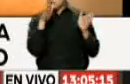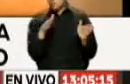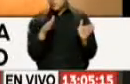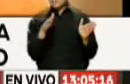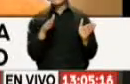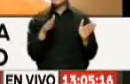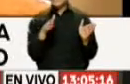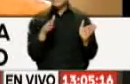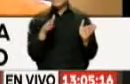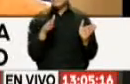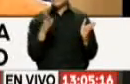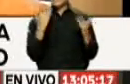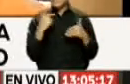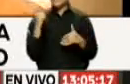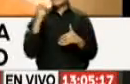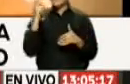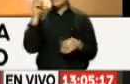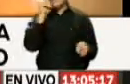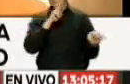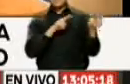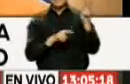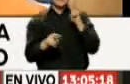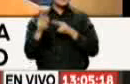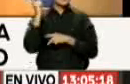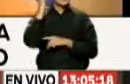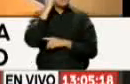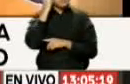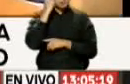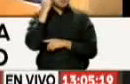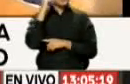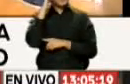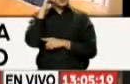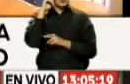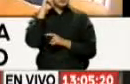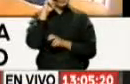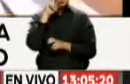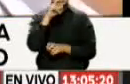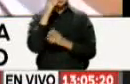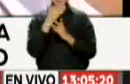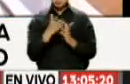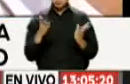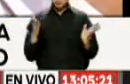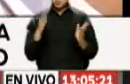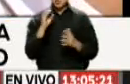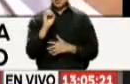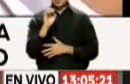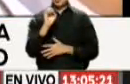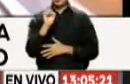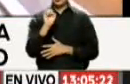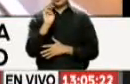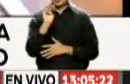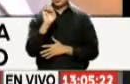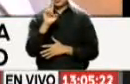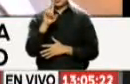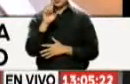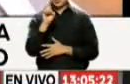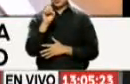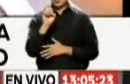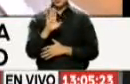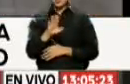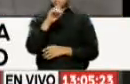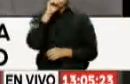Entonces, tenemos que hacer un análisis, yo creo, bastante más prolijo de estas cifras. Osvaldo Chica, quien lidera la Central Unitaria